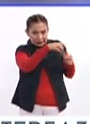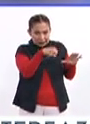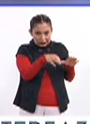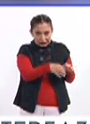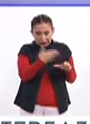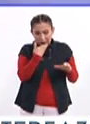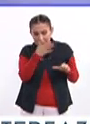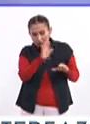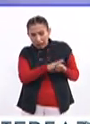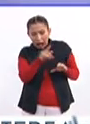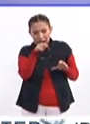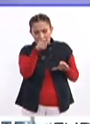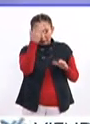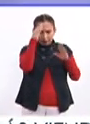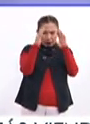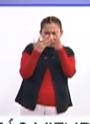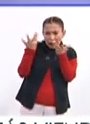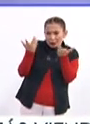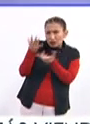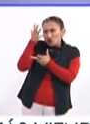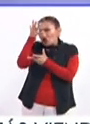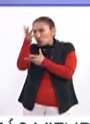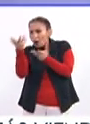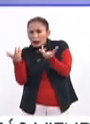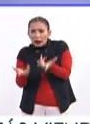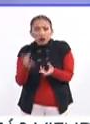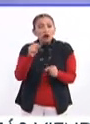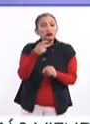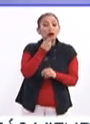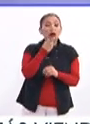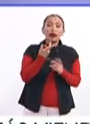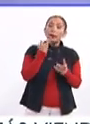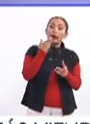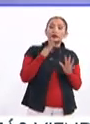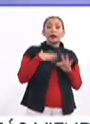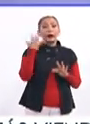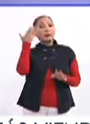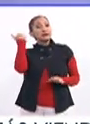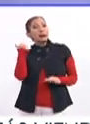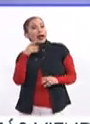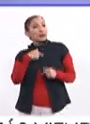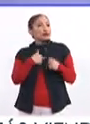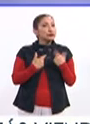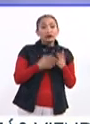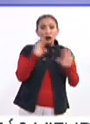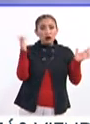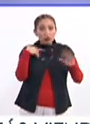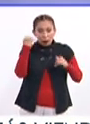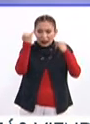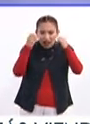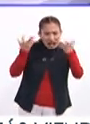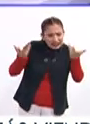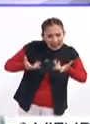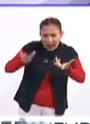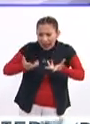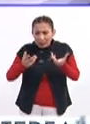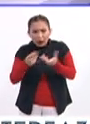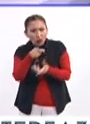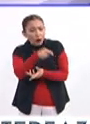realmente están más pensando, construyendo futuros, que no nada más están hablando de pasado, sino que están hablando de innovación, que